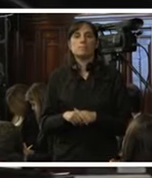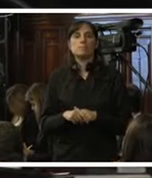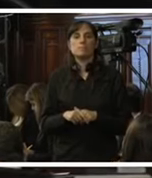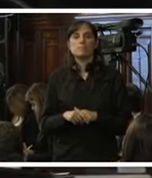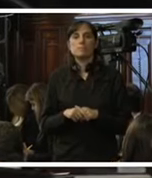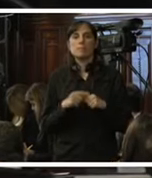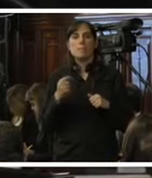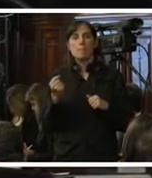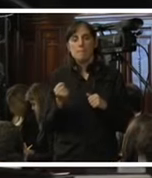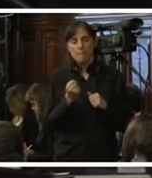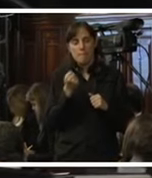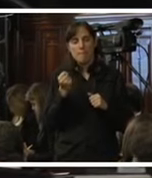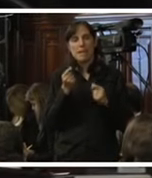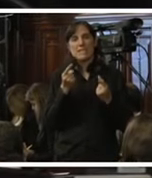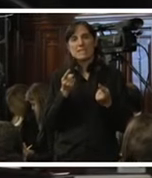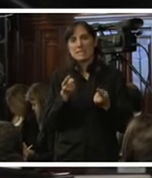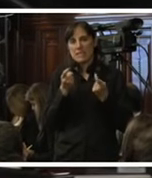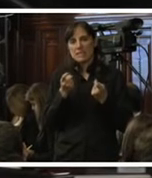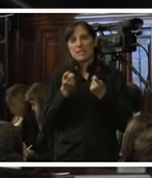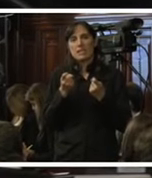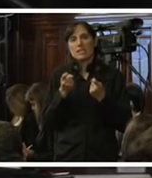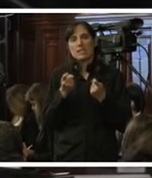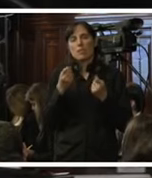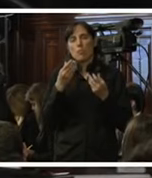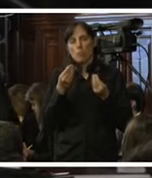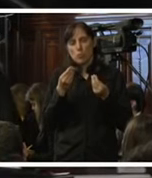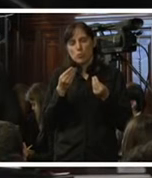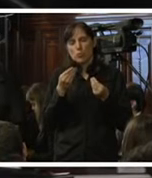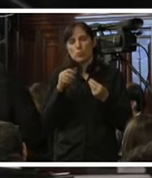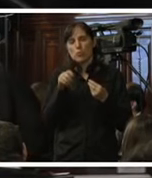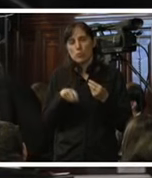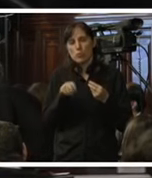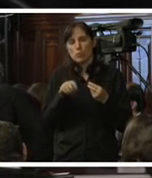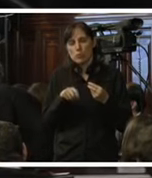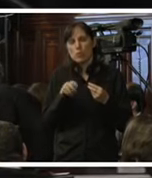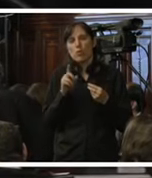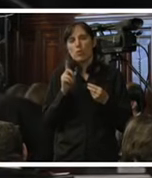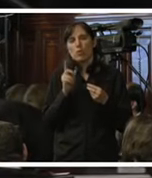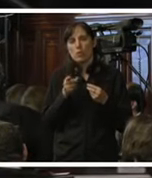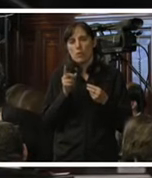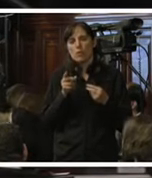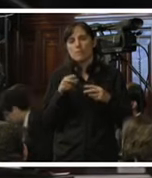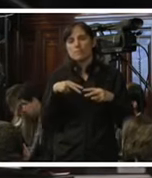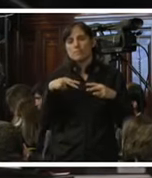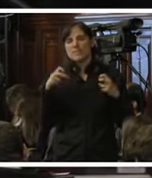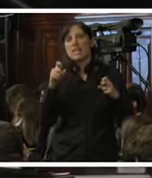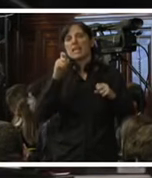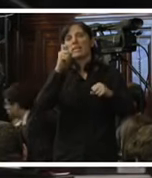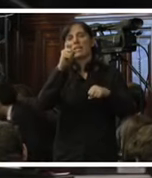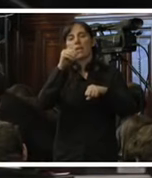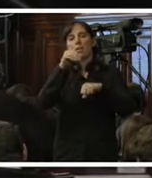es necesario en varias de las causas individualizar al sindicado como